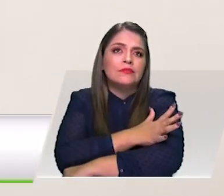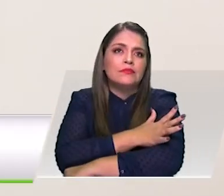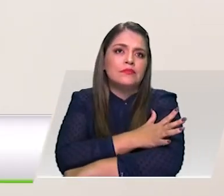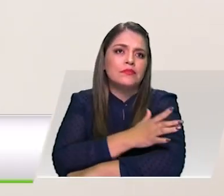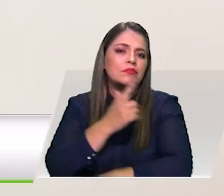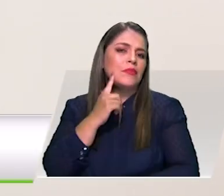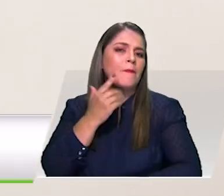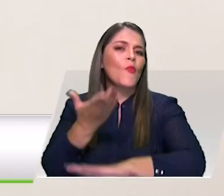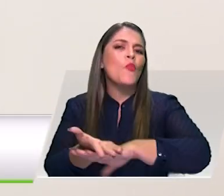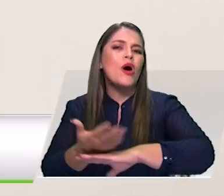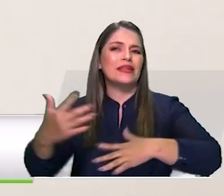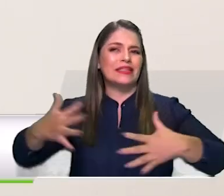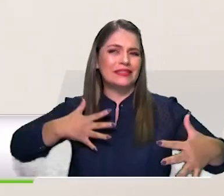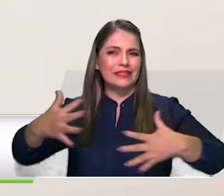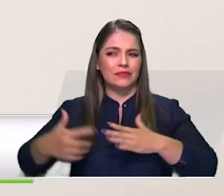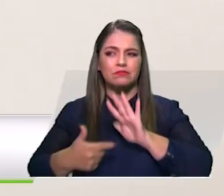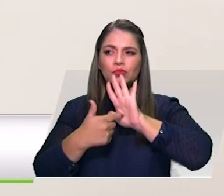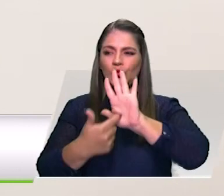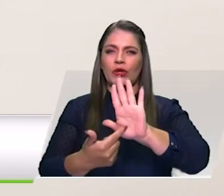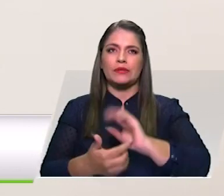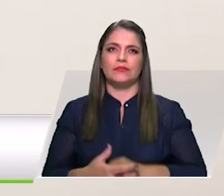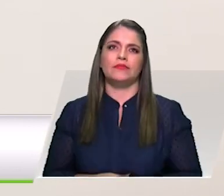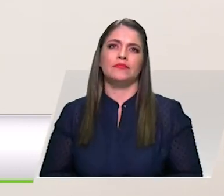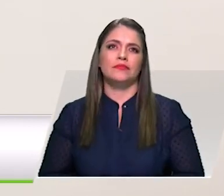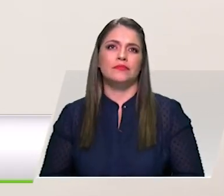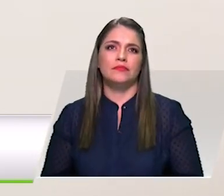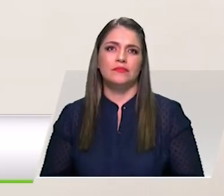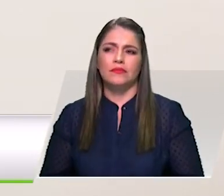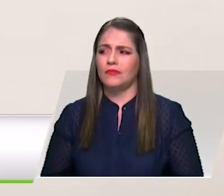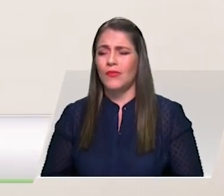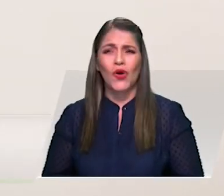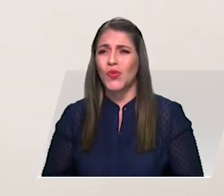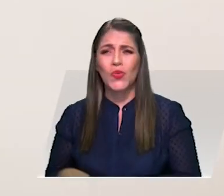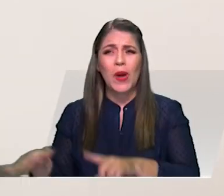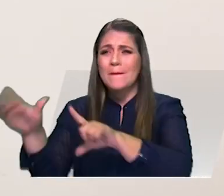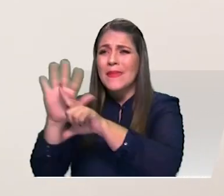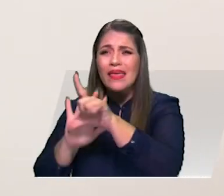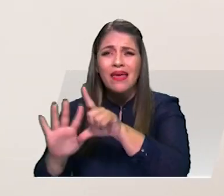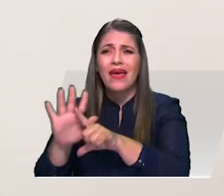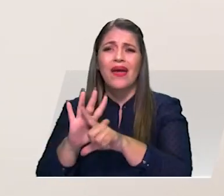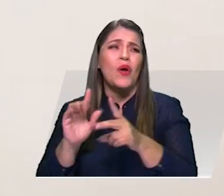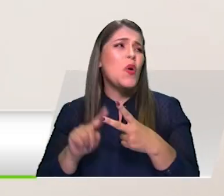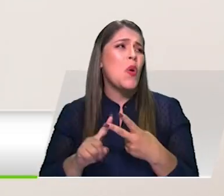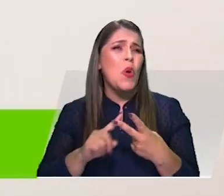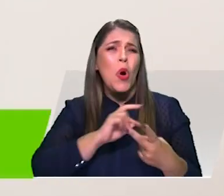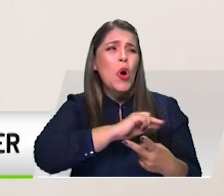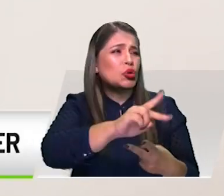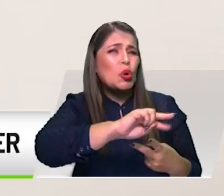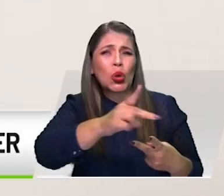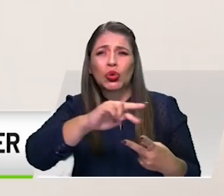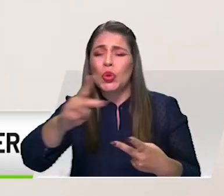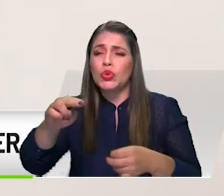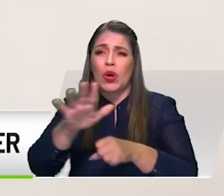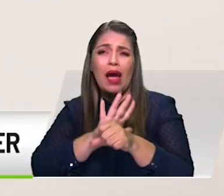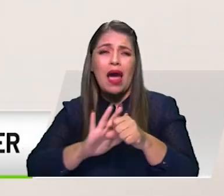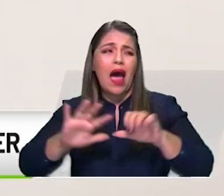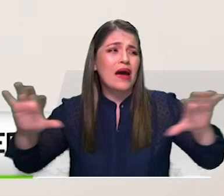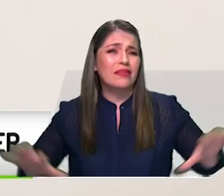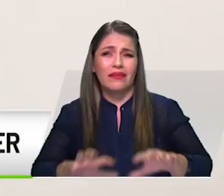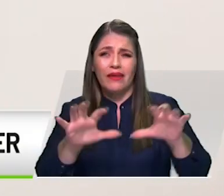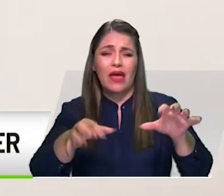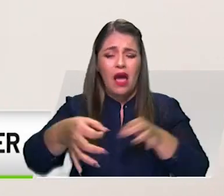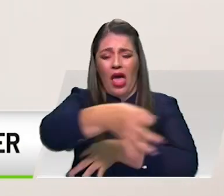escénica. Es algo que ni el video, ni nada, ninguna otra actividad de